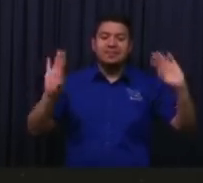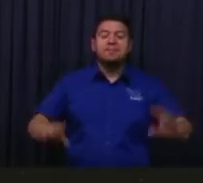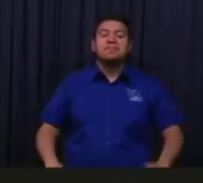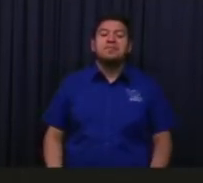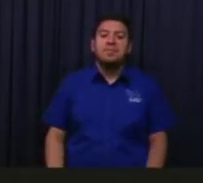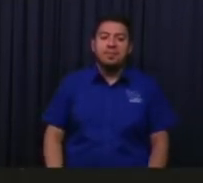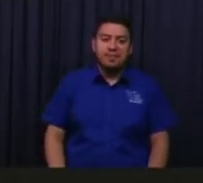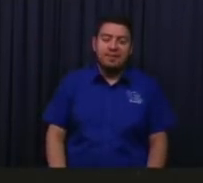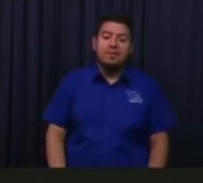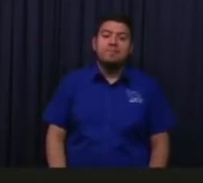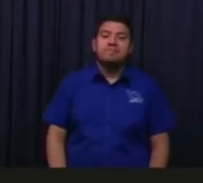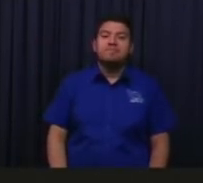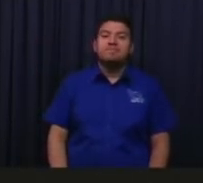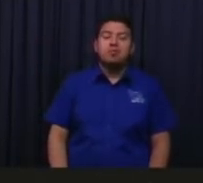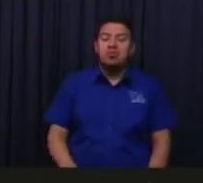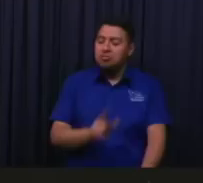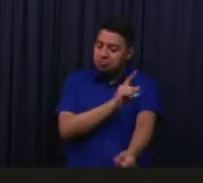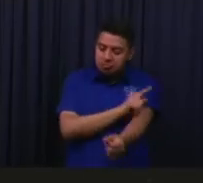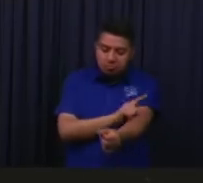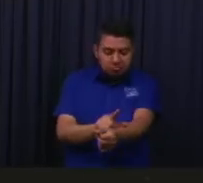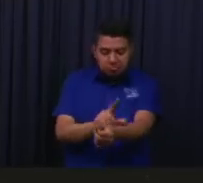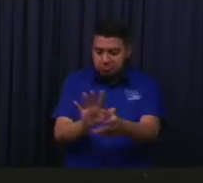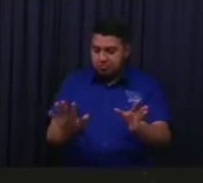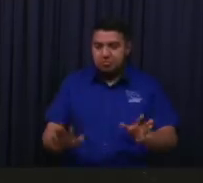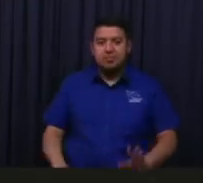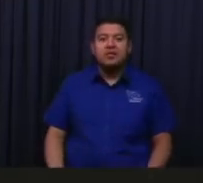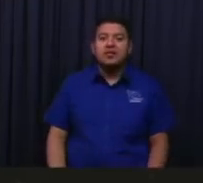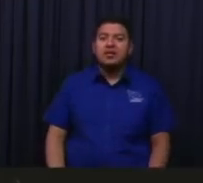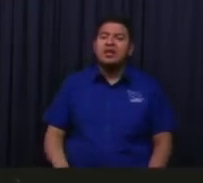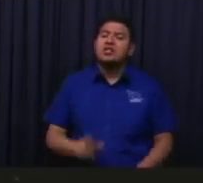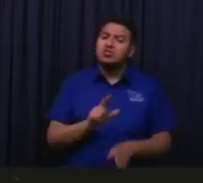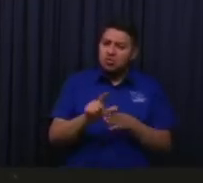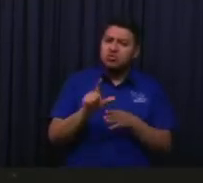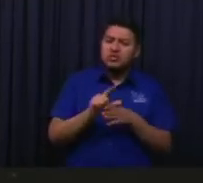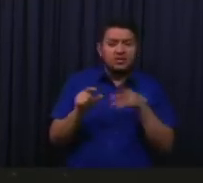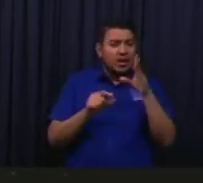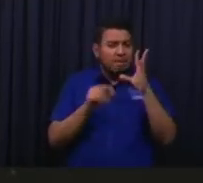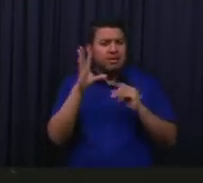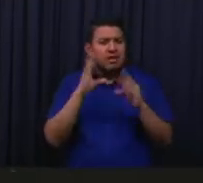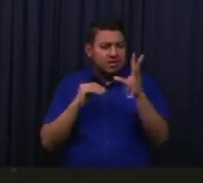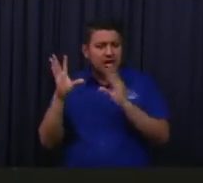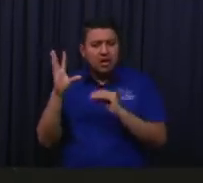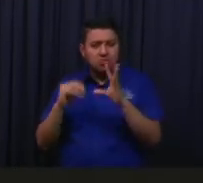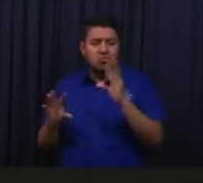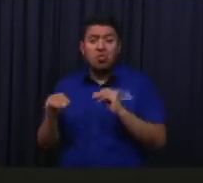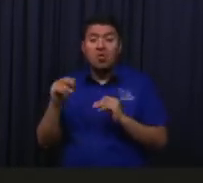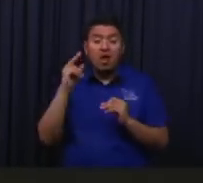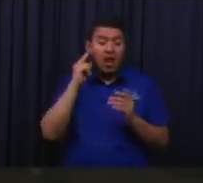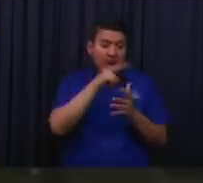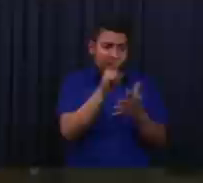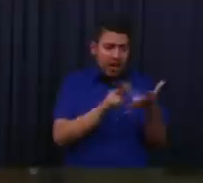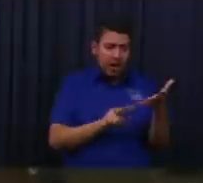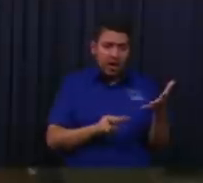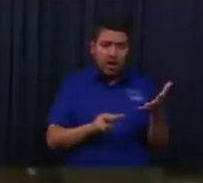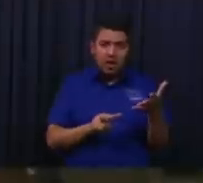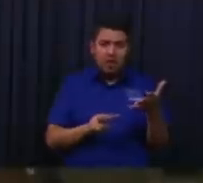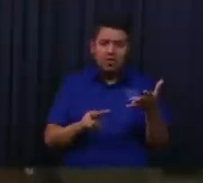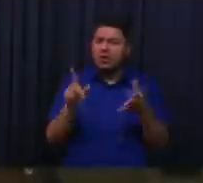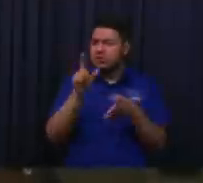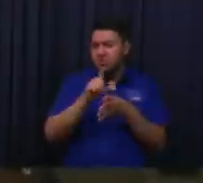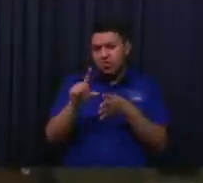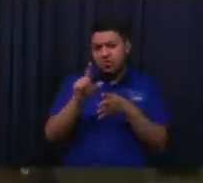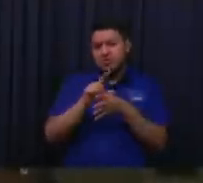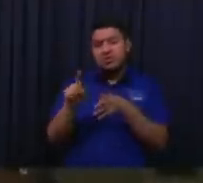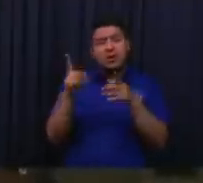Entonces, la continuación de las cosas que estábamos platicando, solo voy a leer algunas cuestiones para así